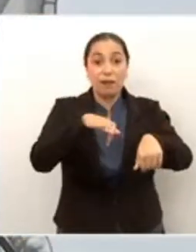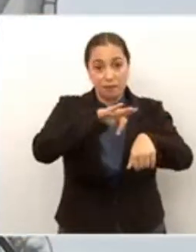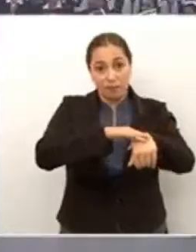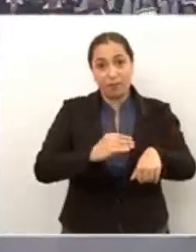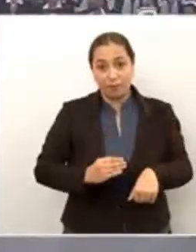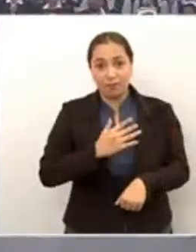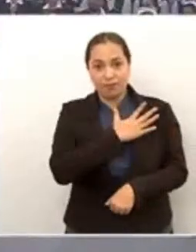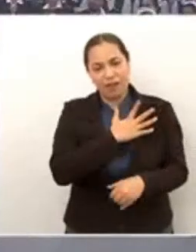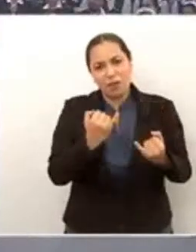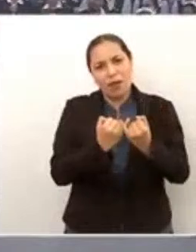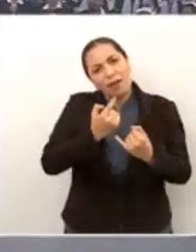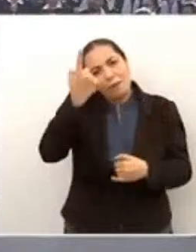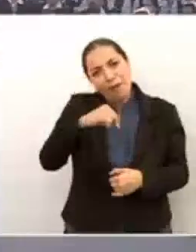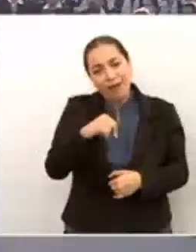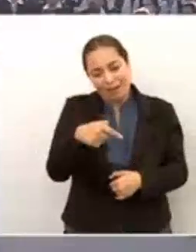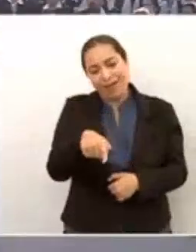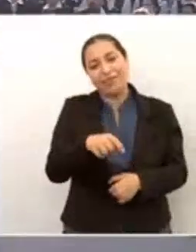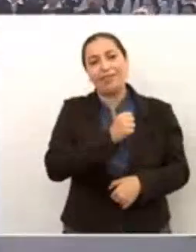Casa.